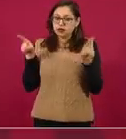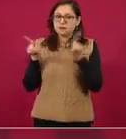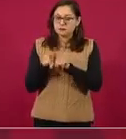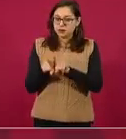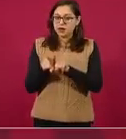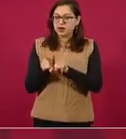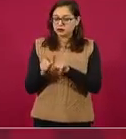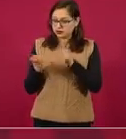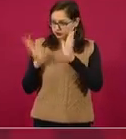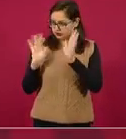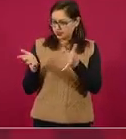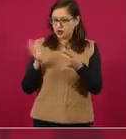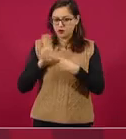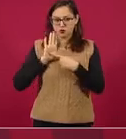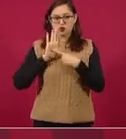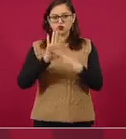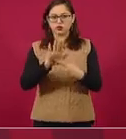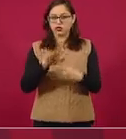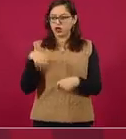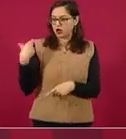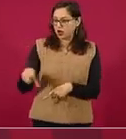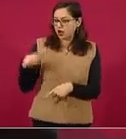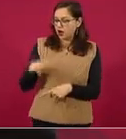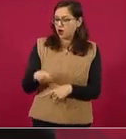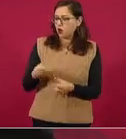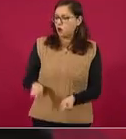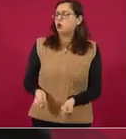cuánto ganan y sus bienes,